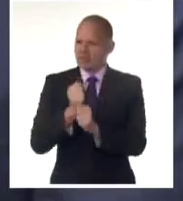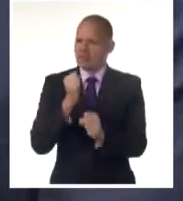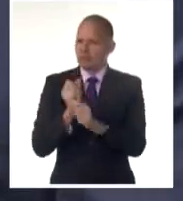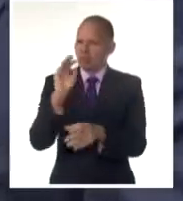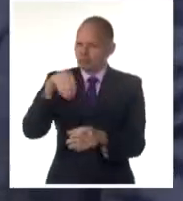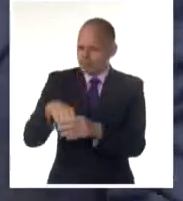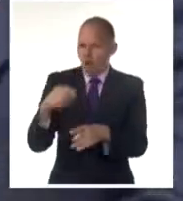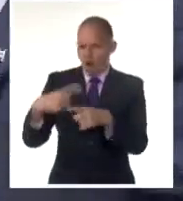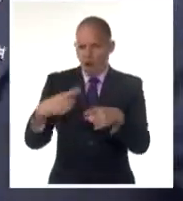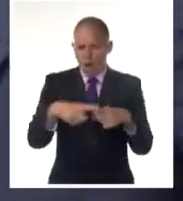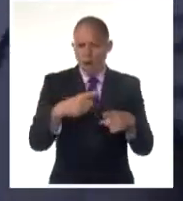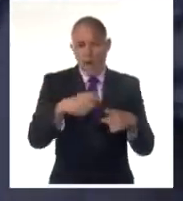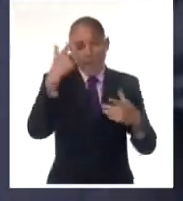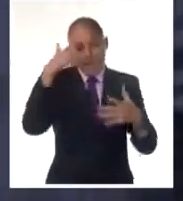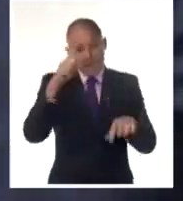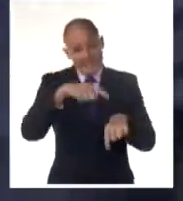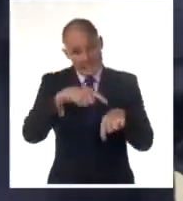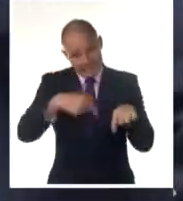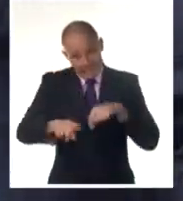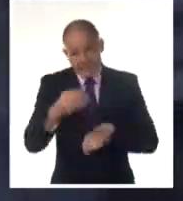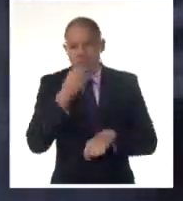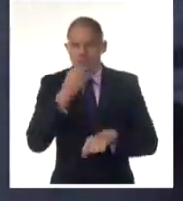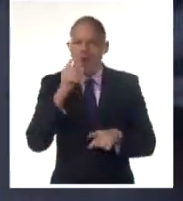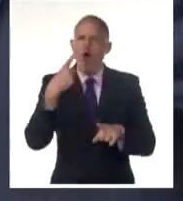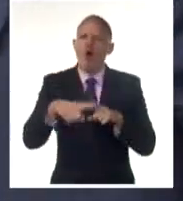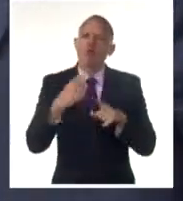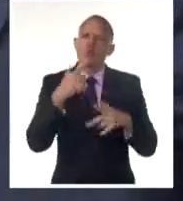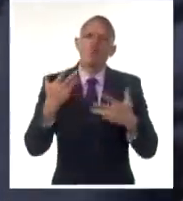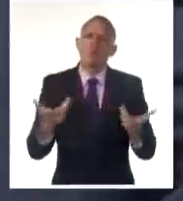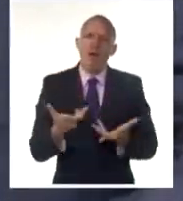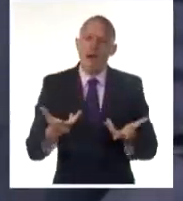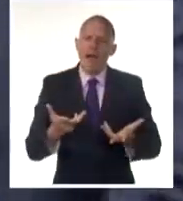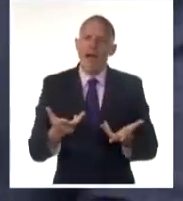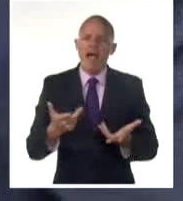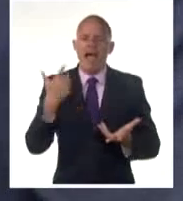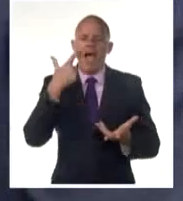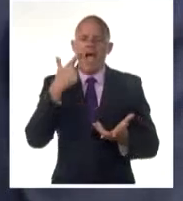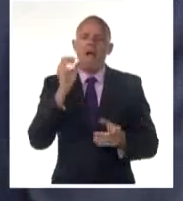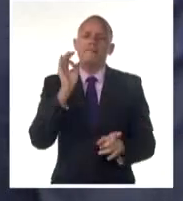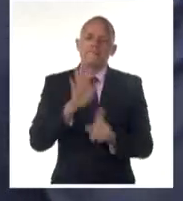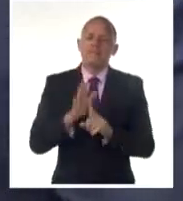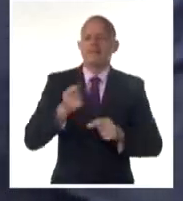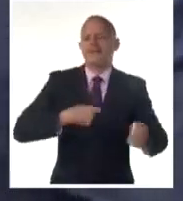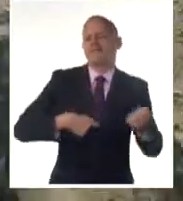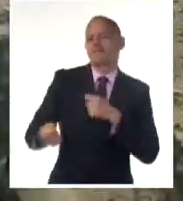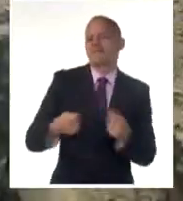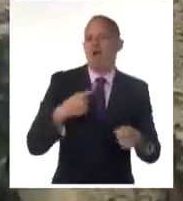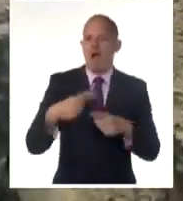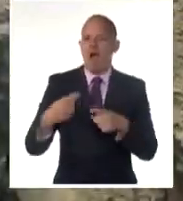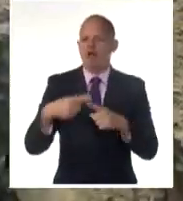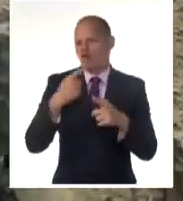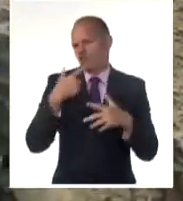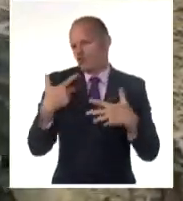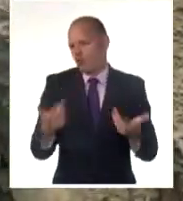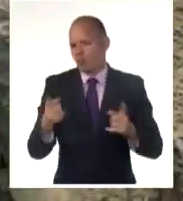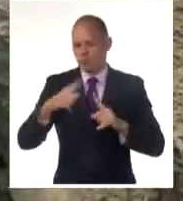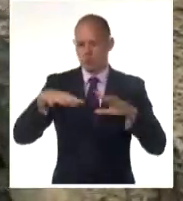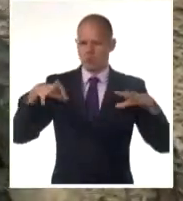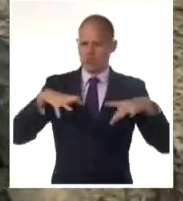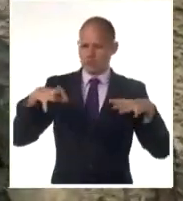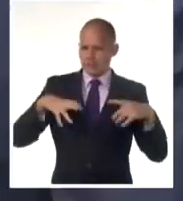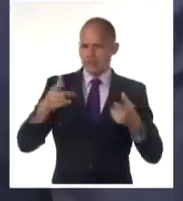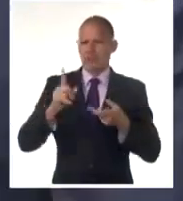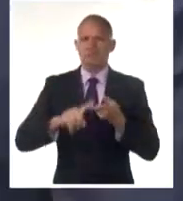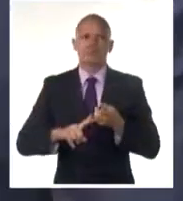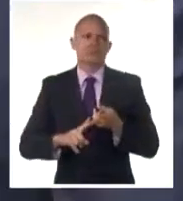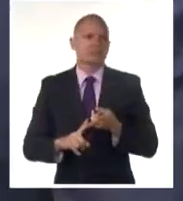también estamos en condiciones de dar paso en relaciones económico-comerciales, en esferas como el turismo. Yo